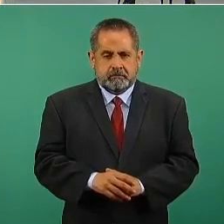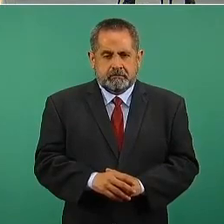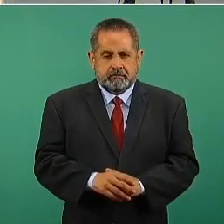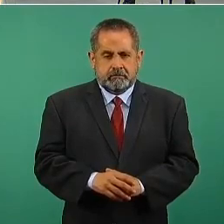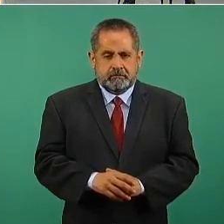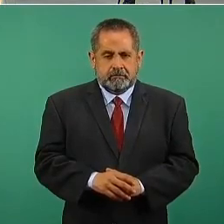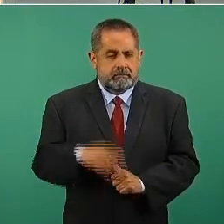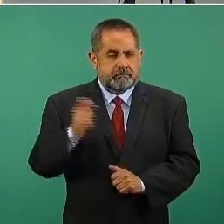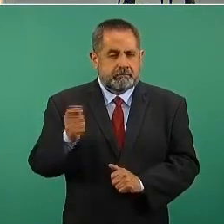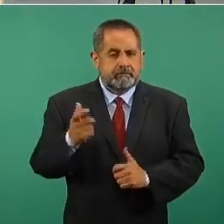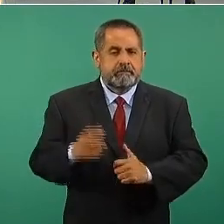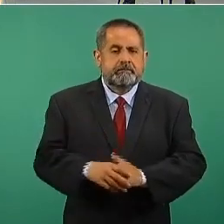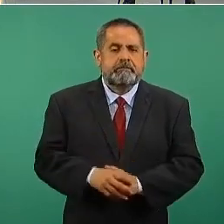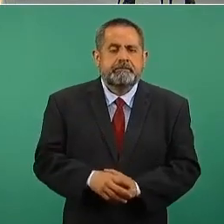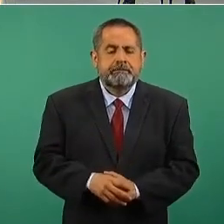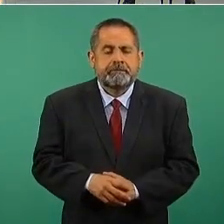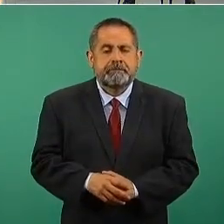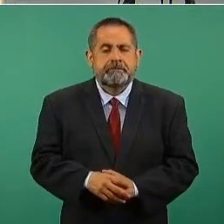Entonces,